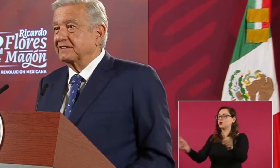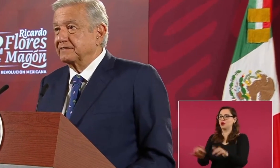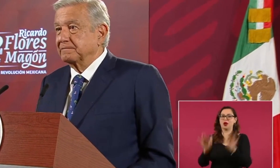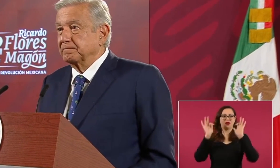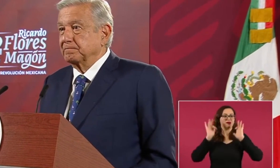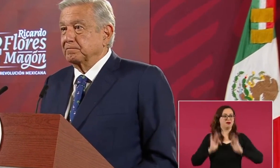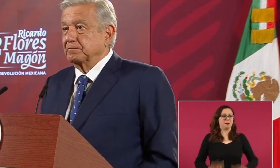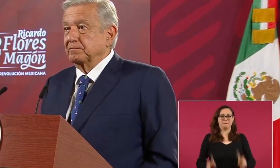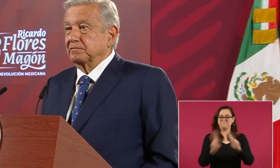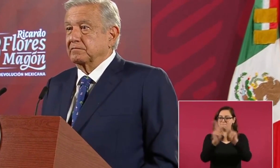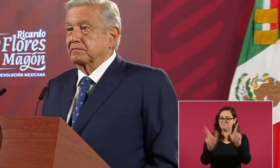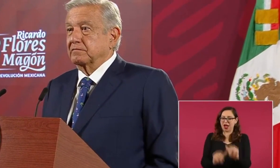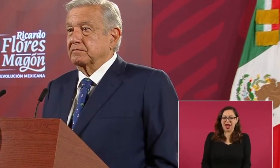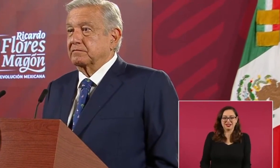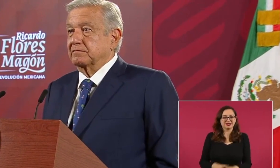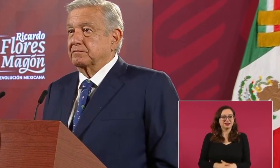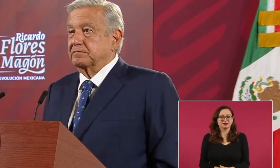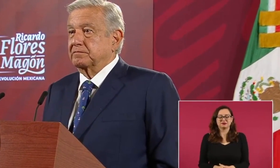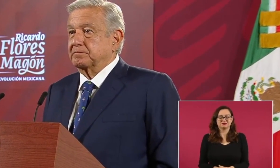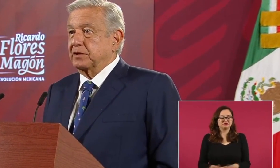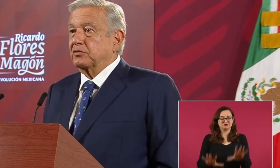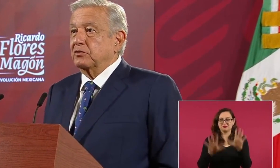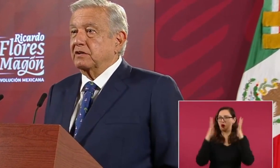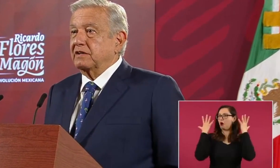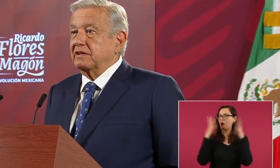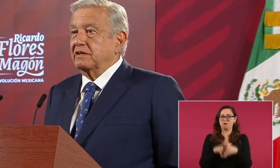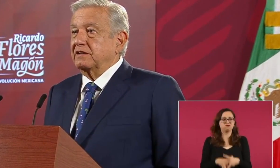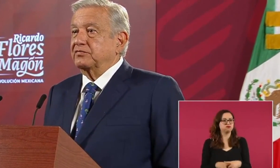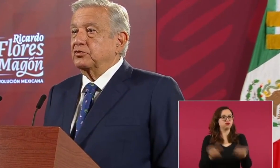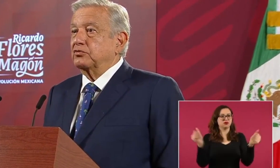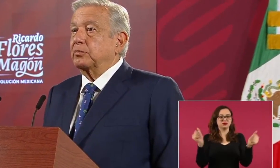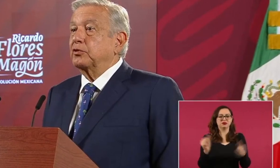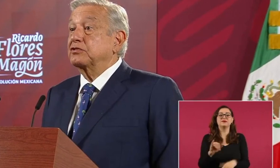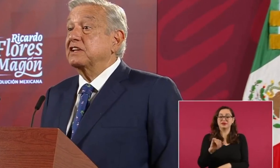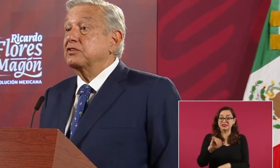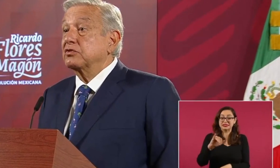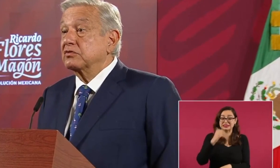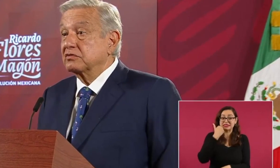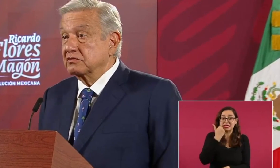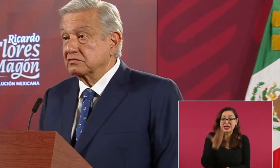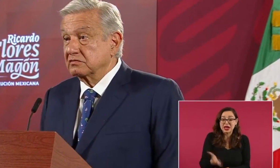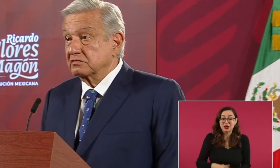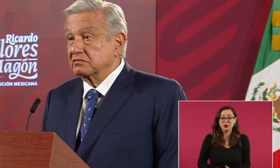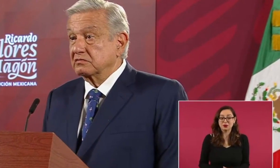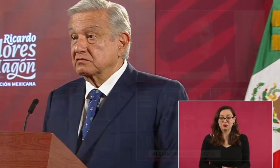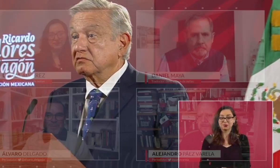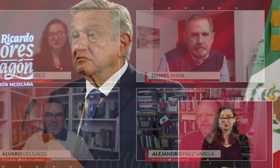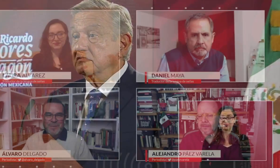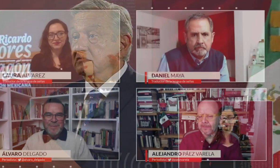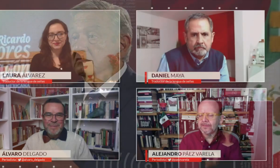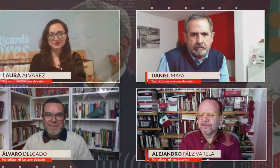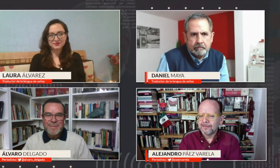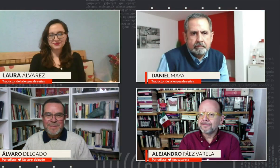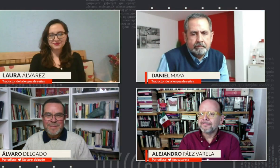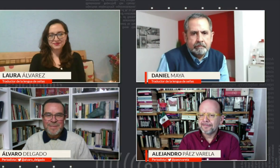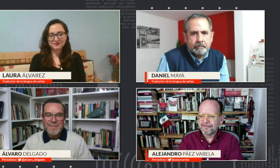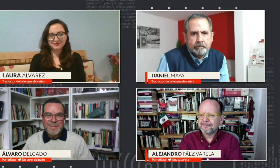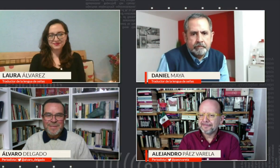han pasado los días, pues ya uno se habitúa a su registro, a su forma de hablar.